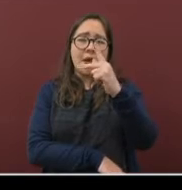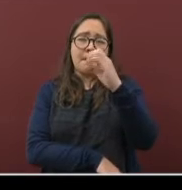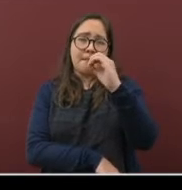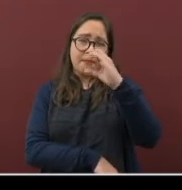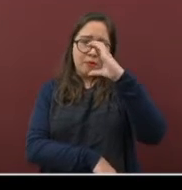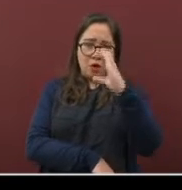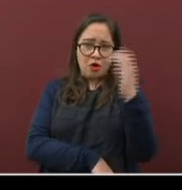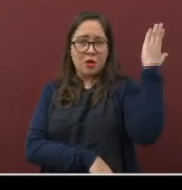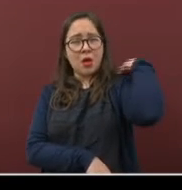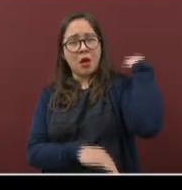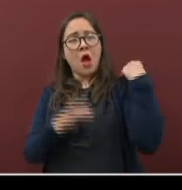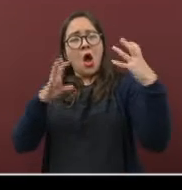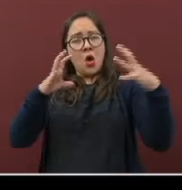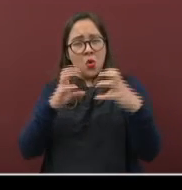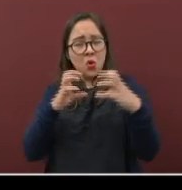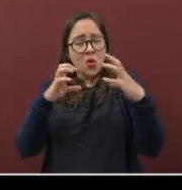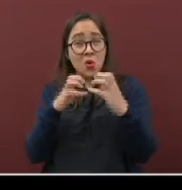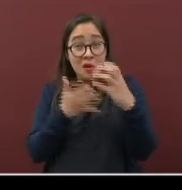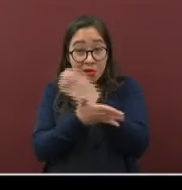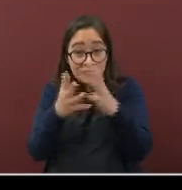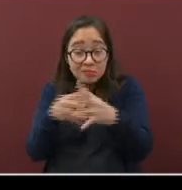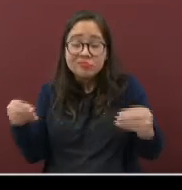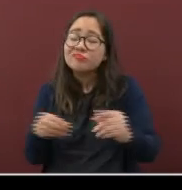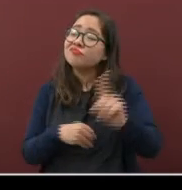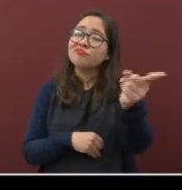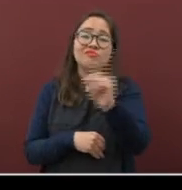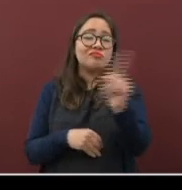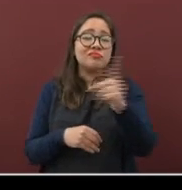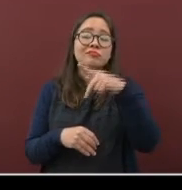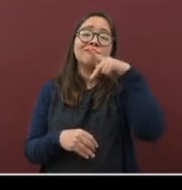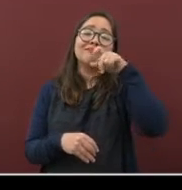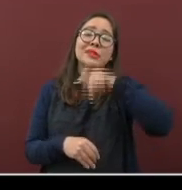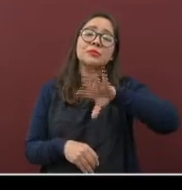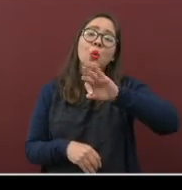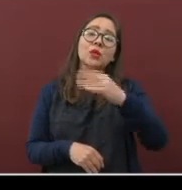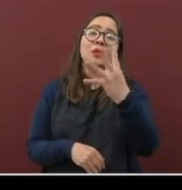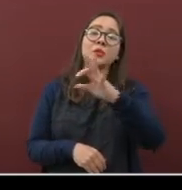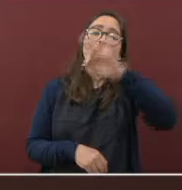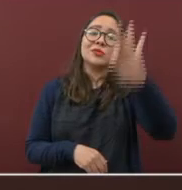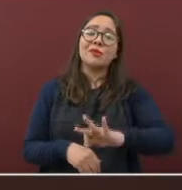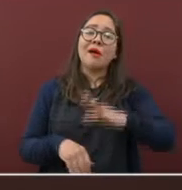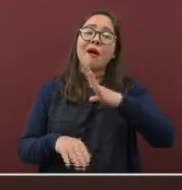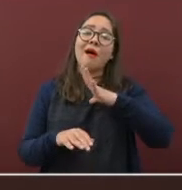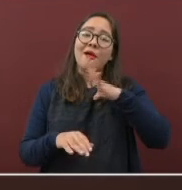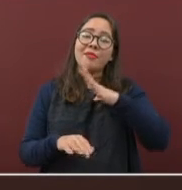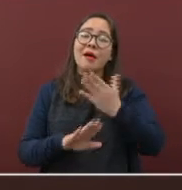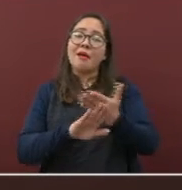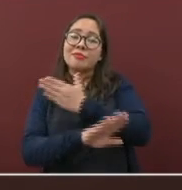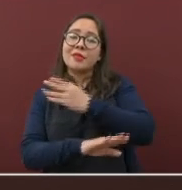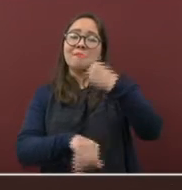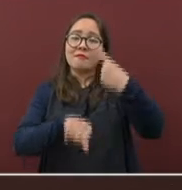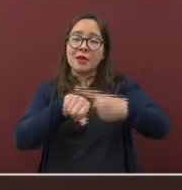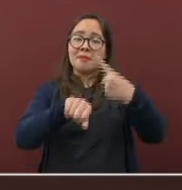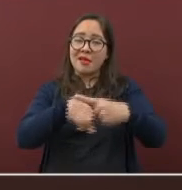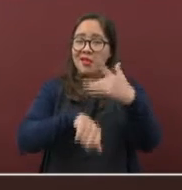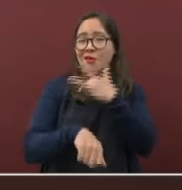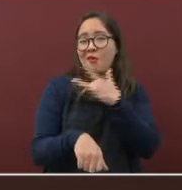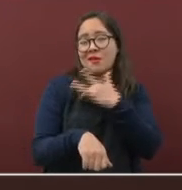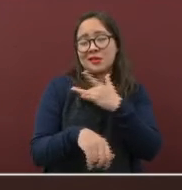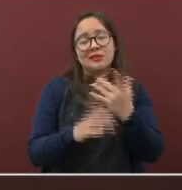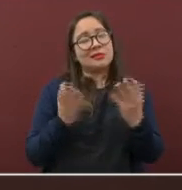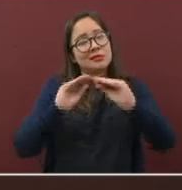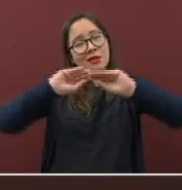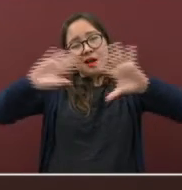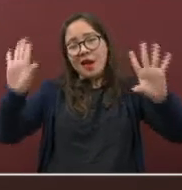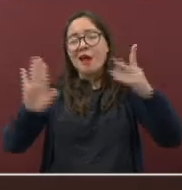así como el 34 por ciento con antecedentes de enfermedad del corazón y es evidente como reiteradamente hemos